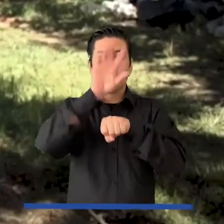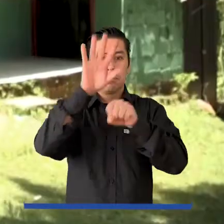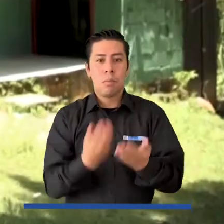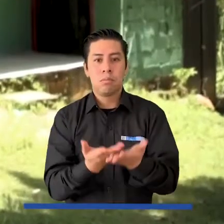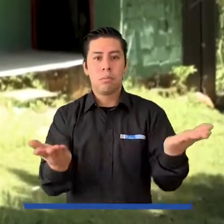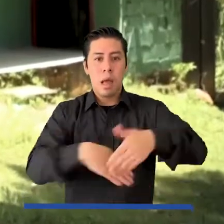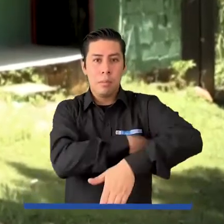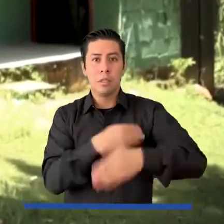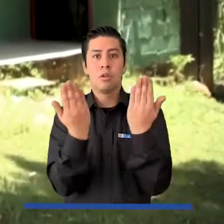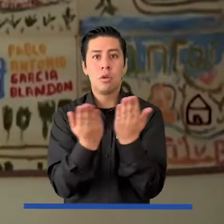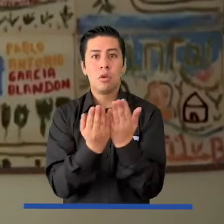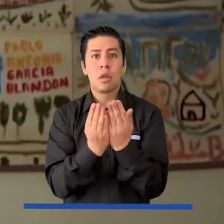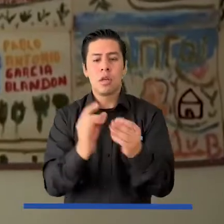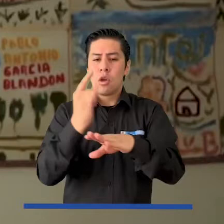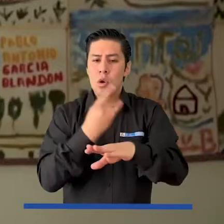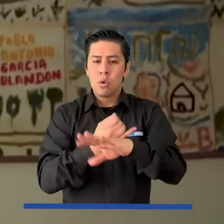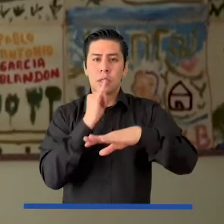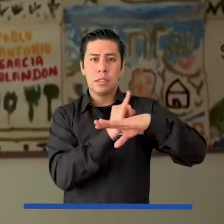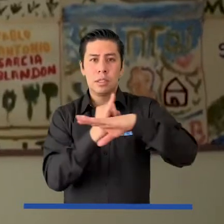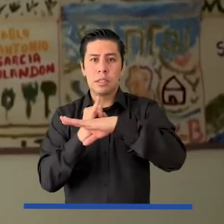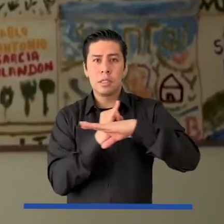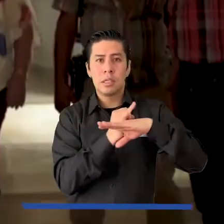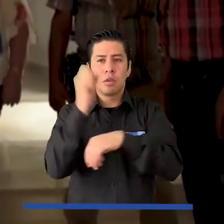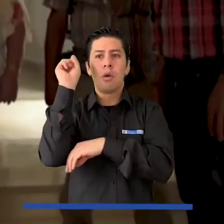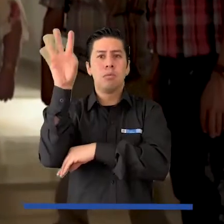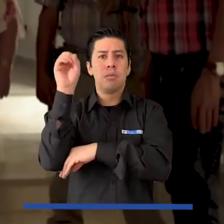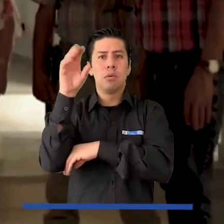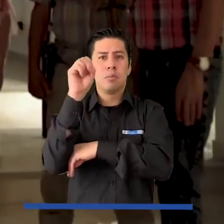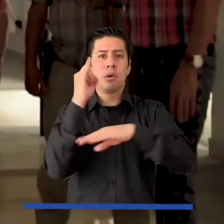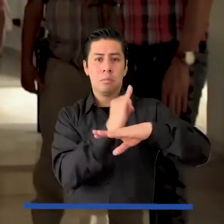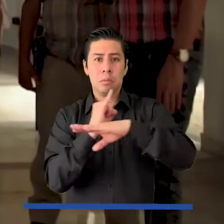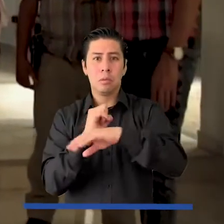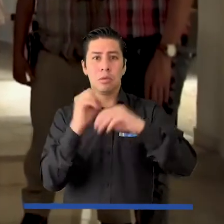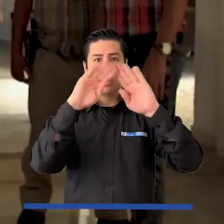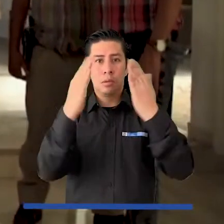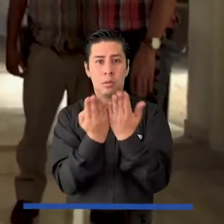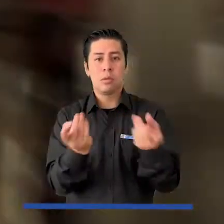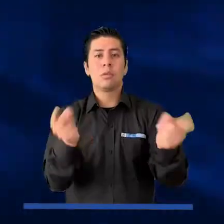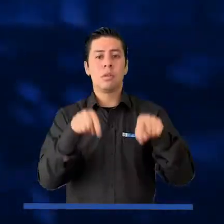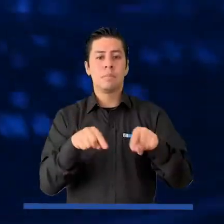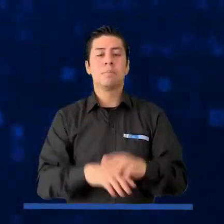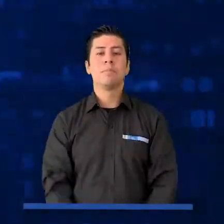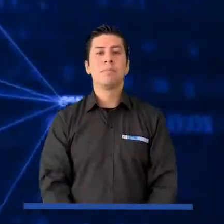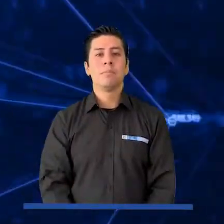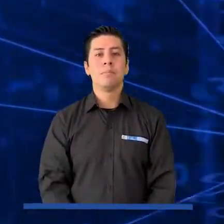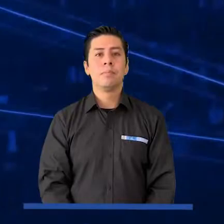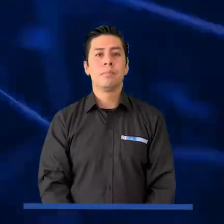al Ministerio de Educación para que sea usado como herramienta en la Cátedra de Paz en las instituciones educativas del país.